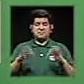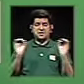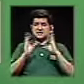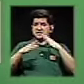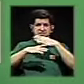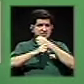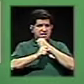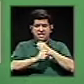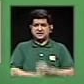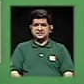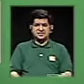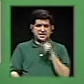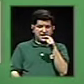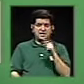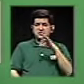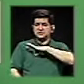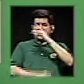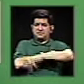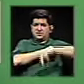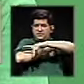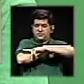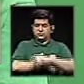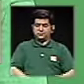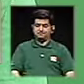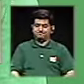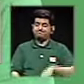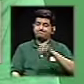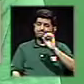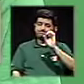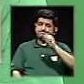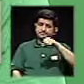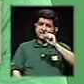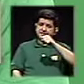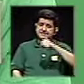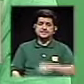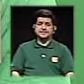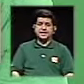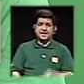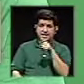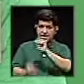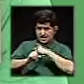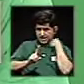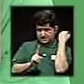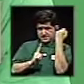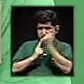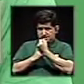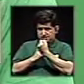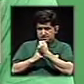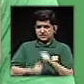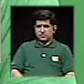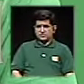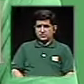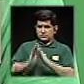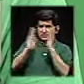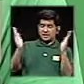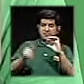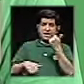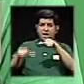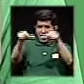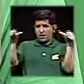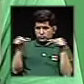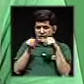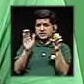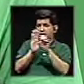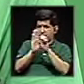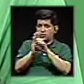nada por por por el país sí Inclusive Pues eso se se extiende a muchos otros sectores por